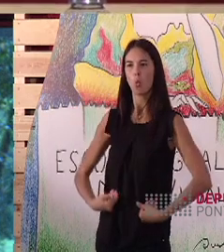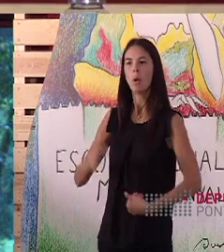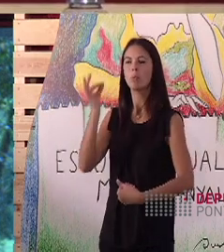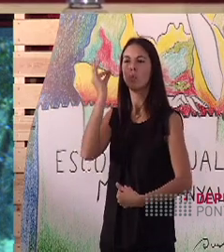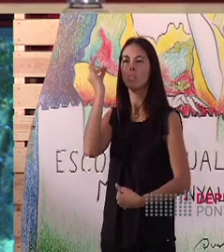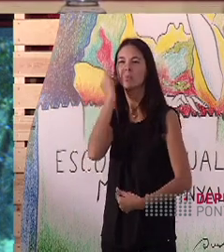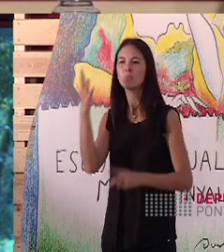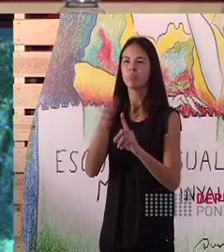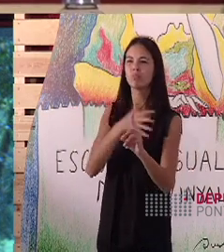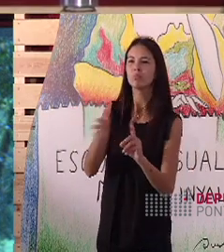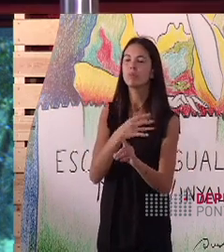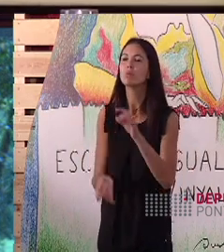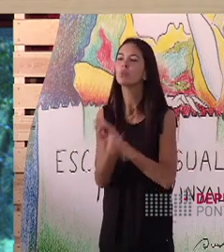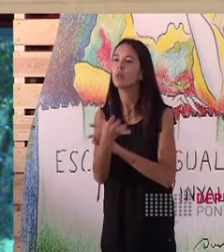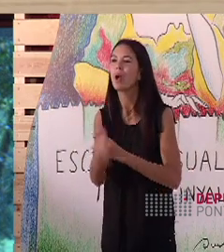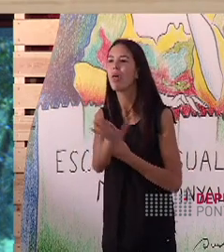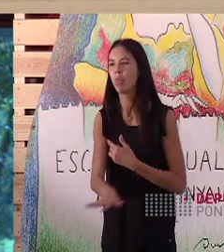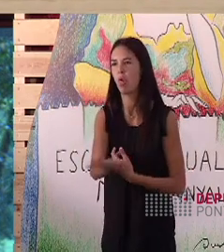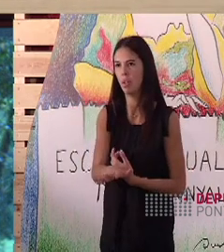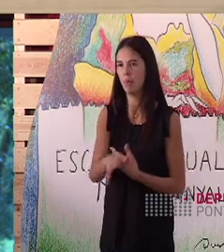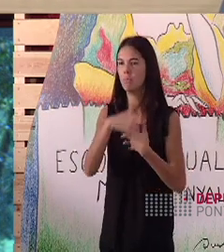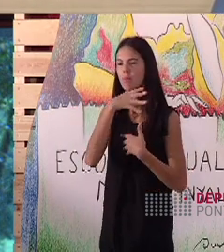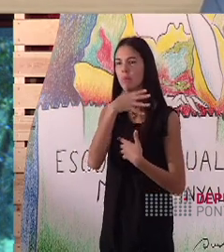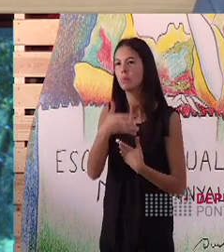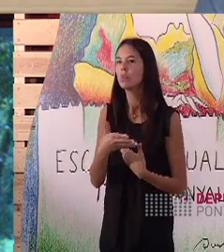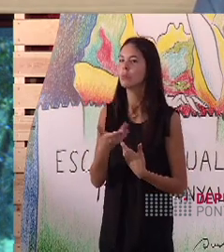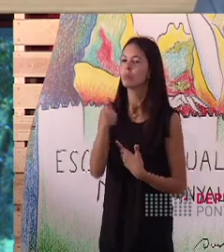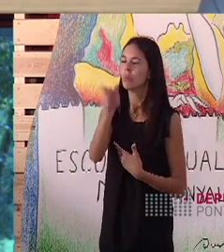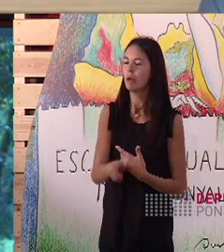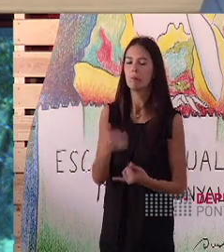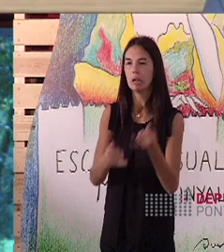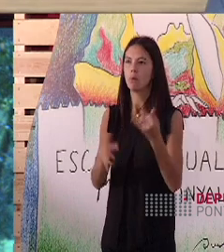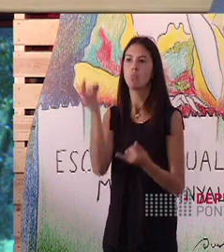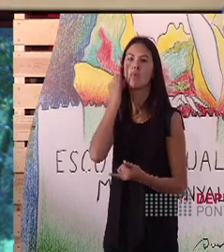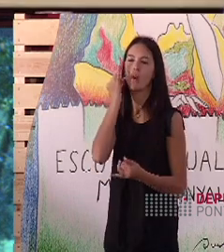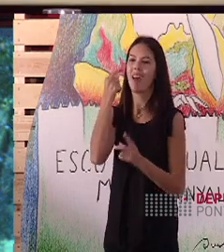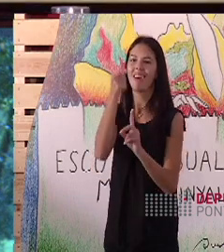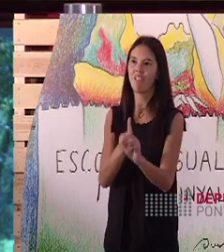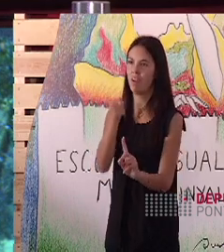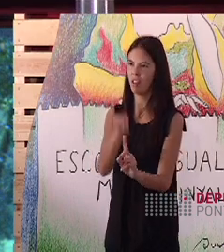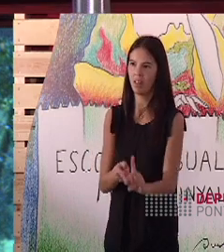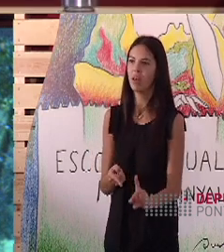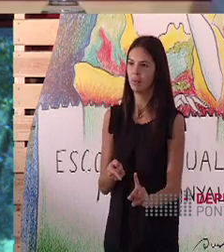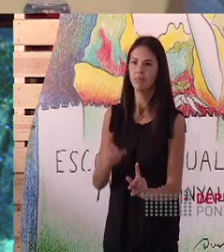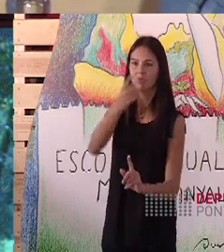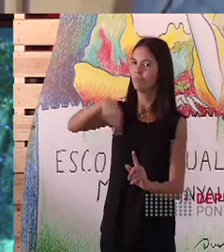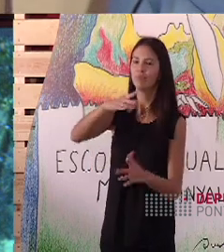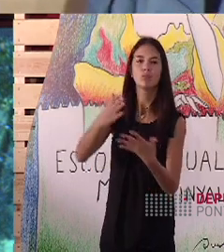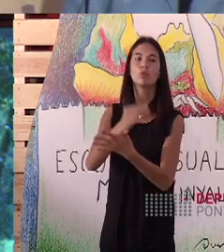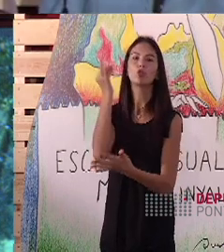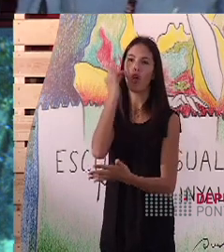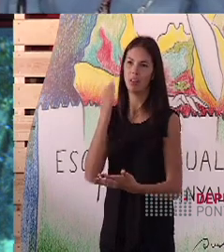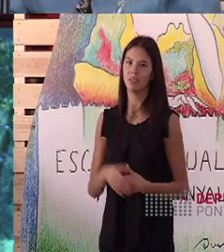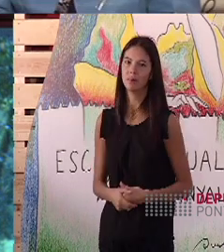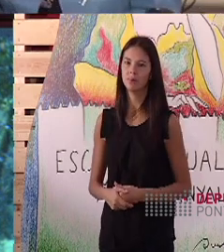das mulleres, e, polo tanto, son referentes para todas nós.